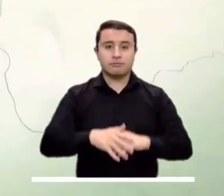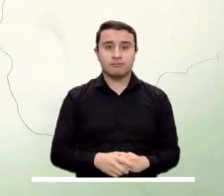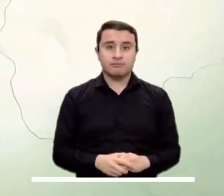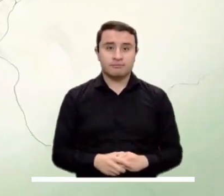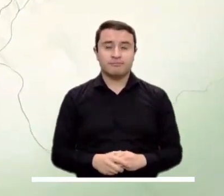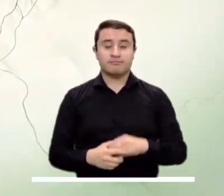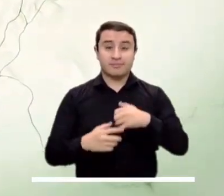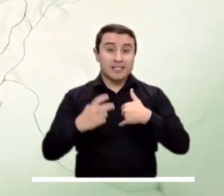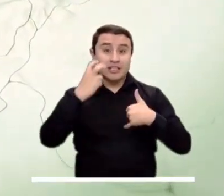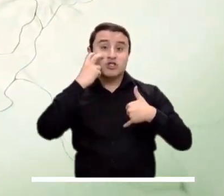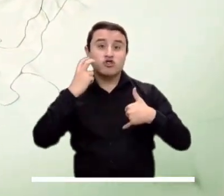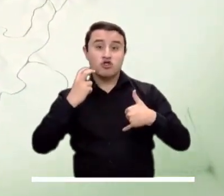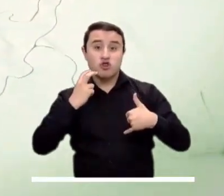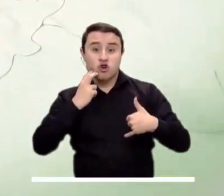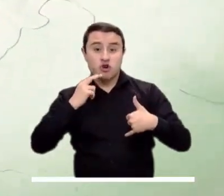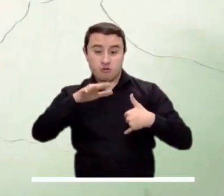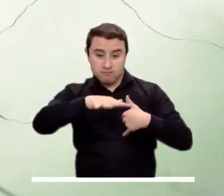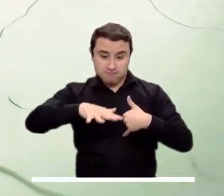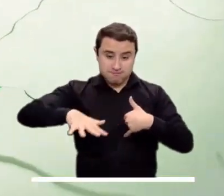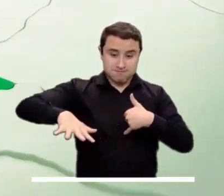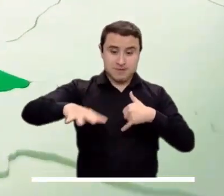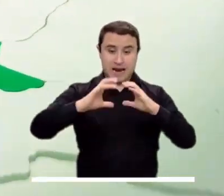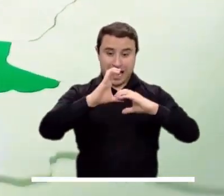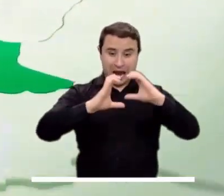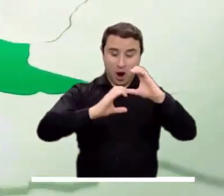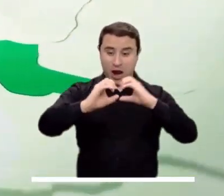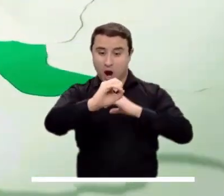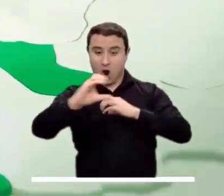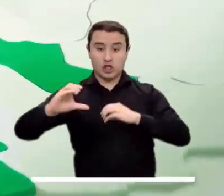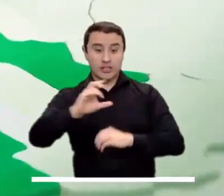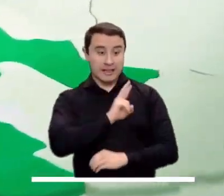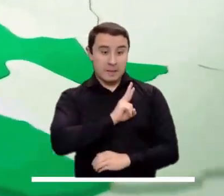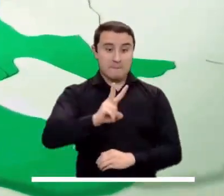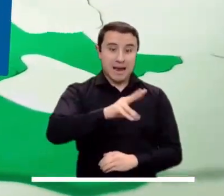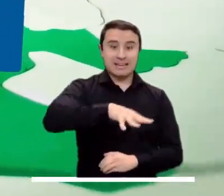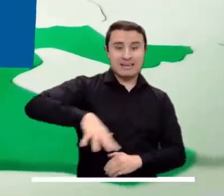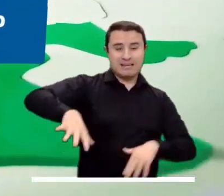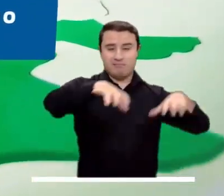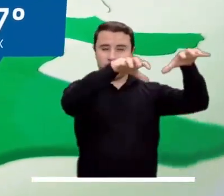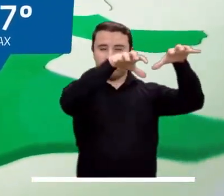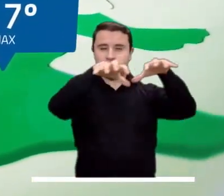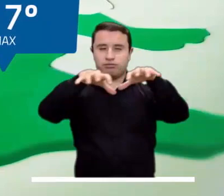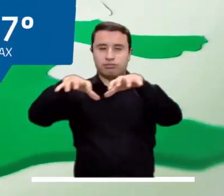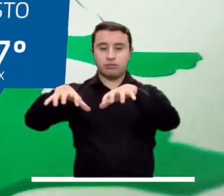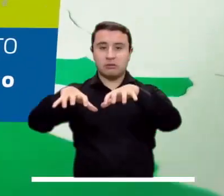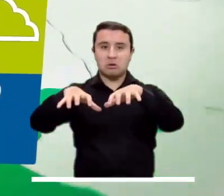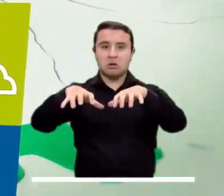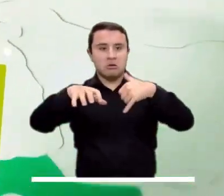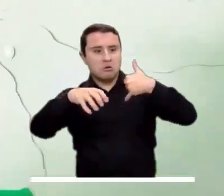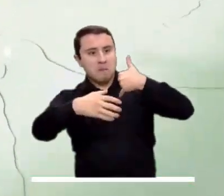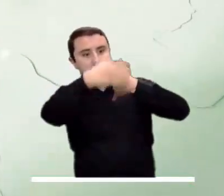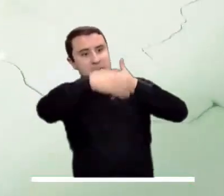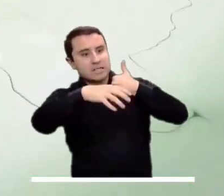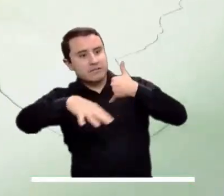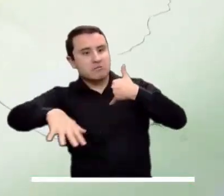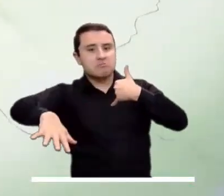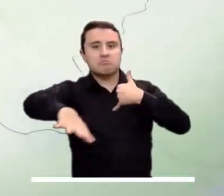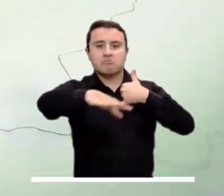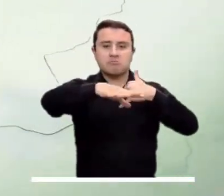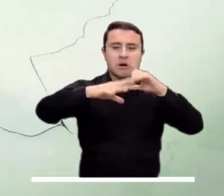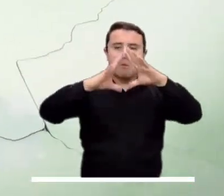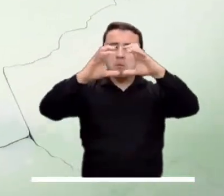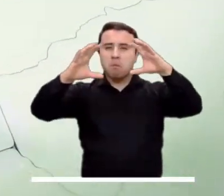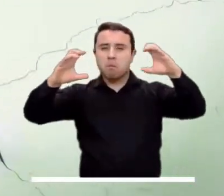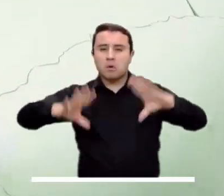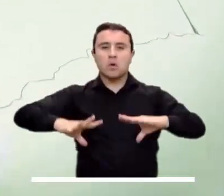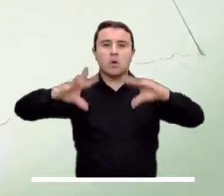alrededores. La jornada estará lluviosa en Chocó y algunos sectores del occidente del Cauca y Valle del Cauca. En el resto de la región la nubosidad será variable